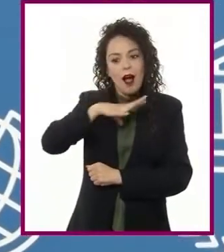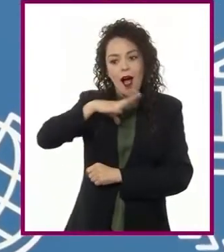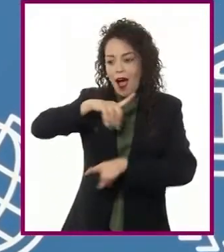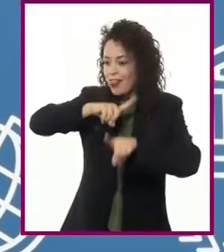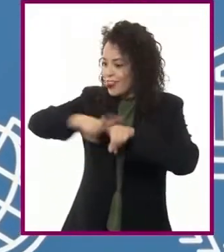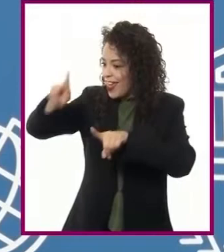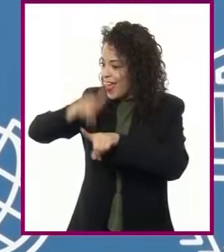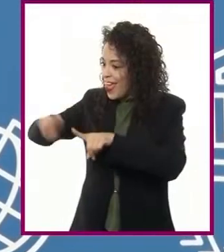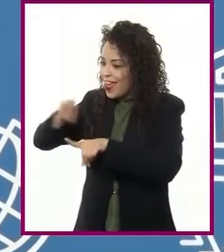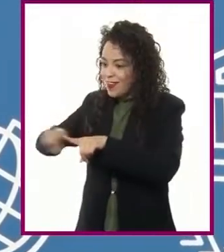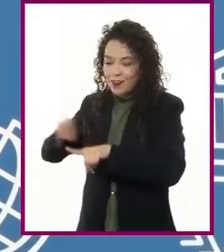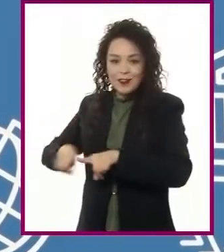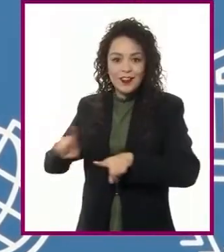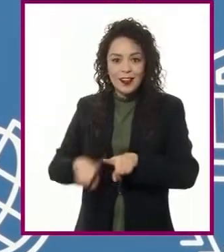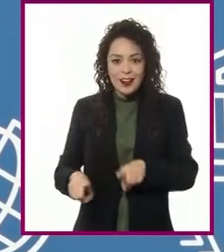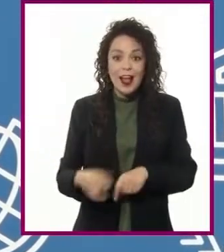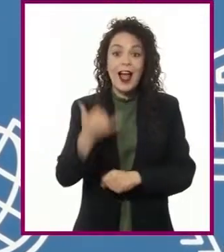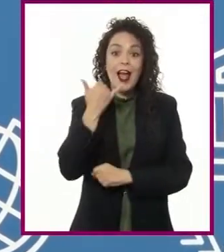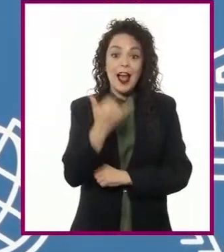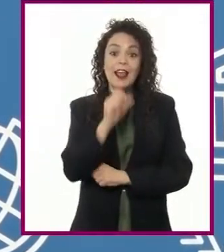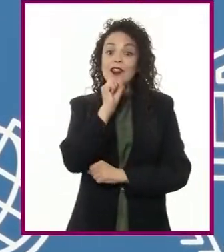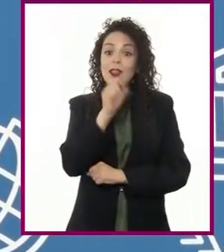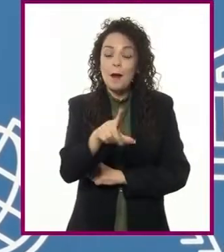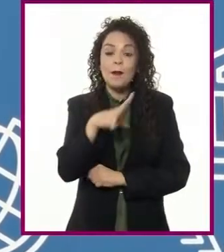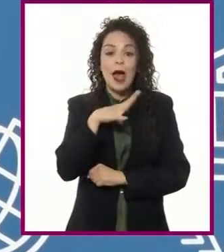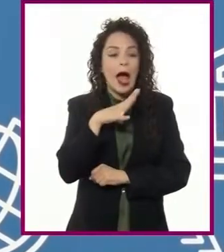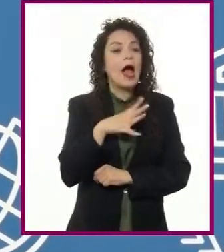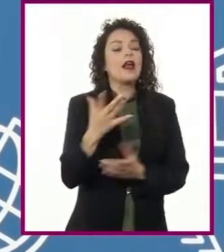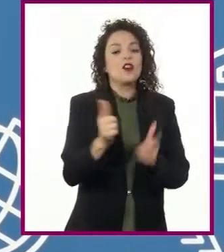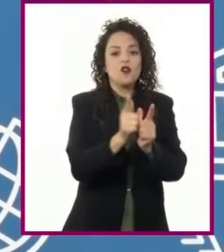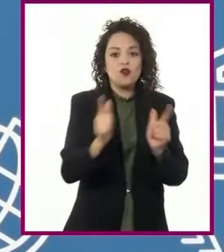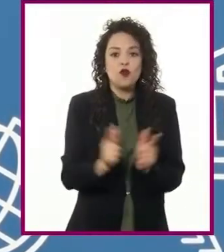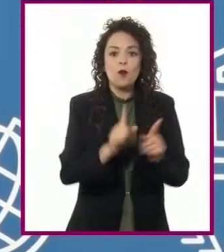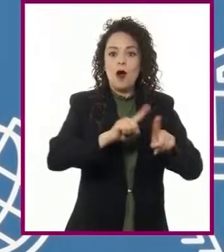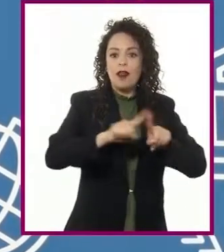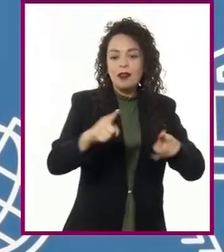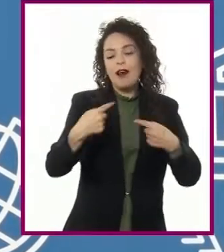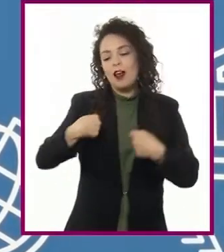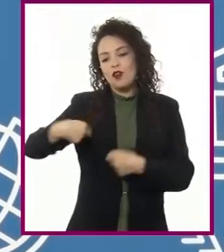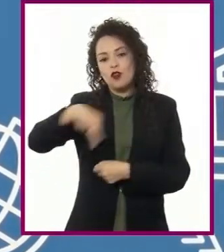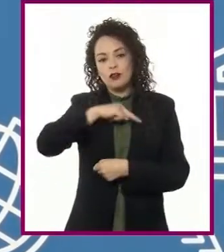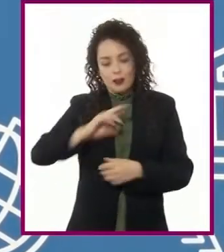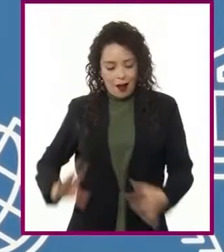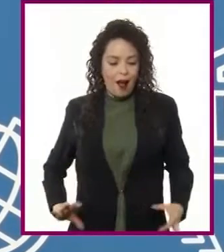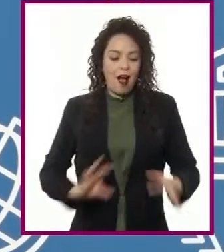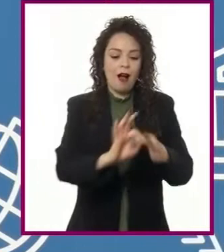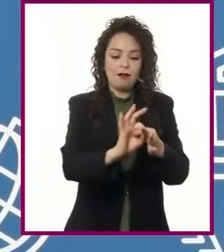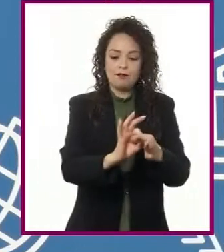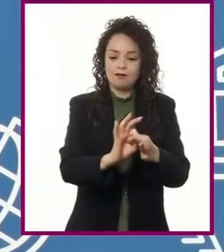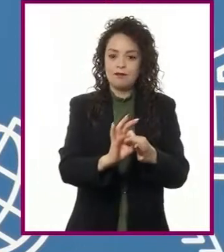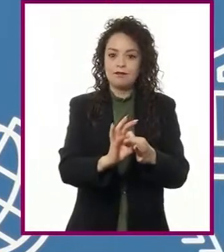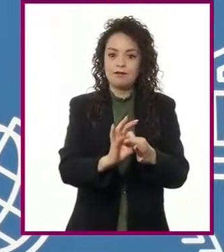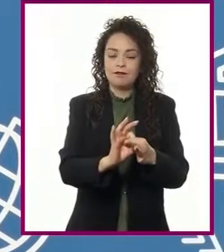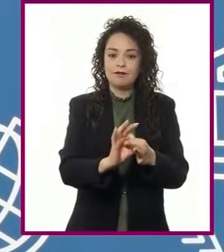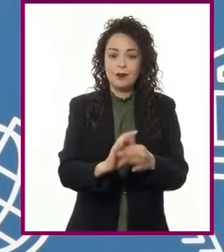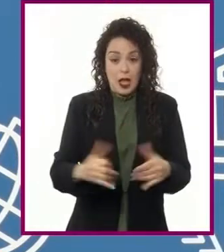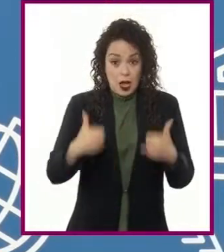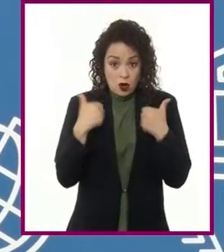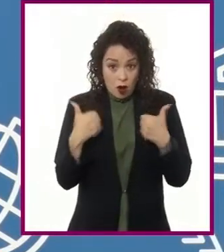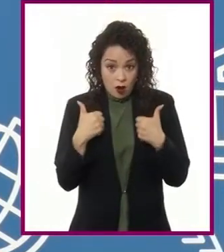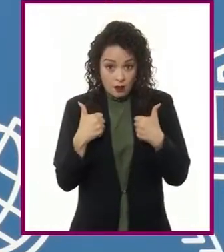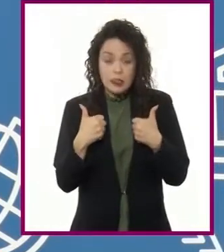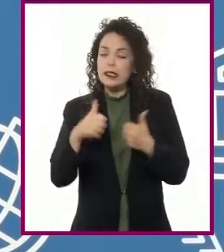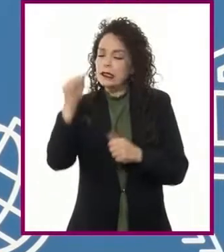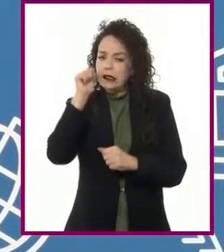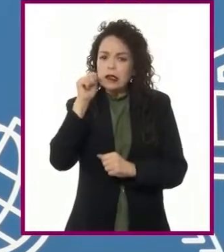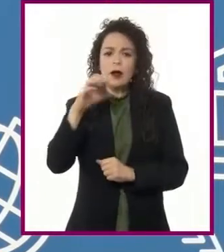diversidad, así como también hay muchísimos grupos diferentes a los que podemos pertenecer. Como jóvenes siempre existen grupos que